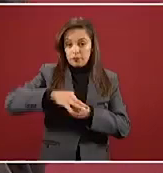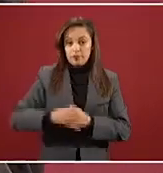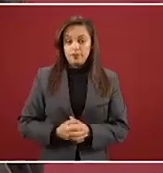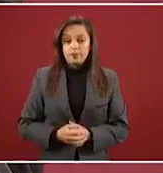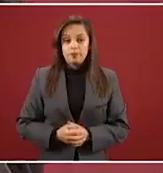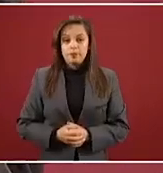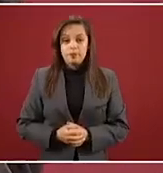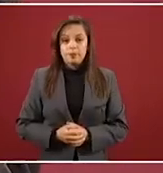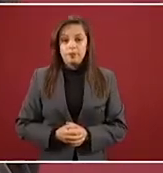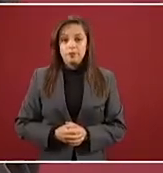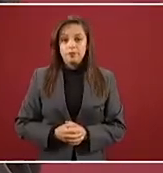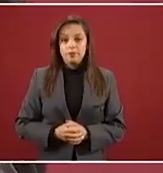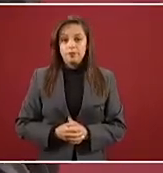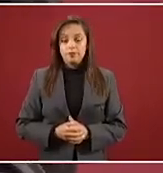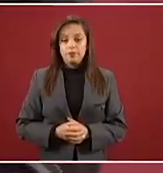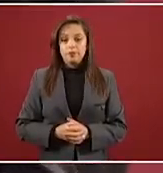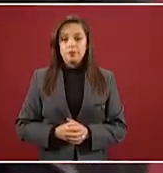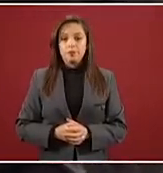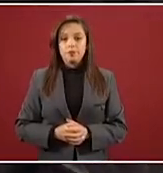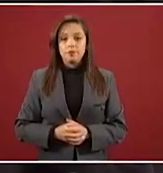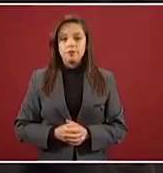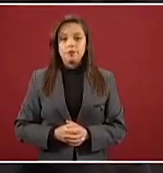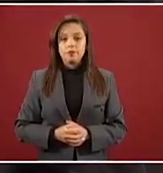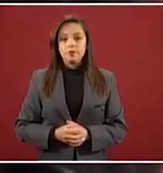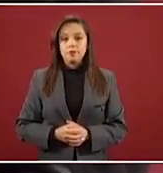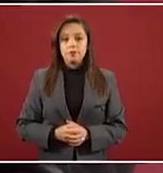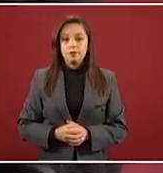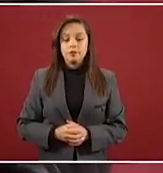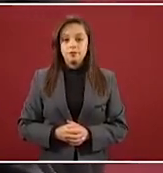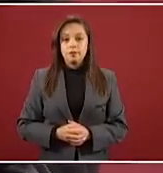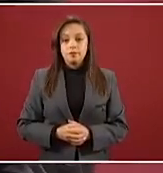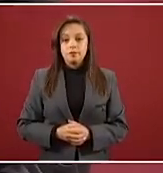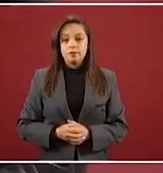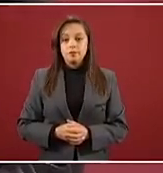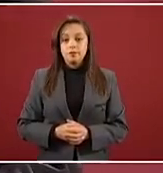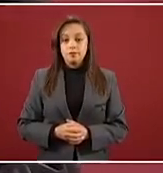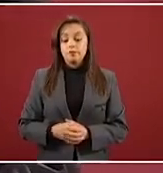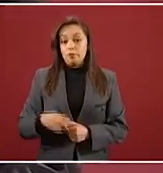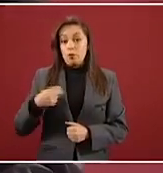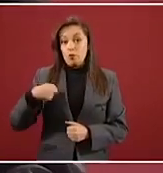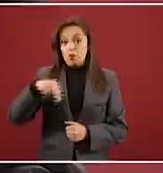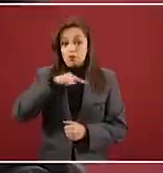nosotros íbamos a actuar